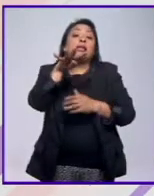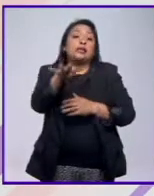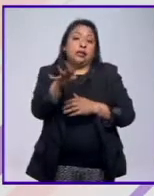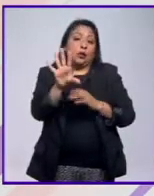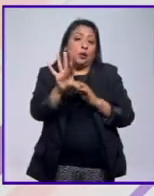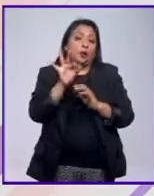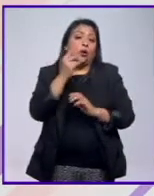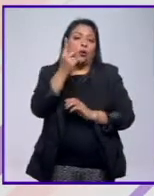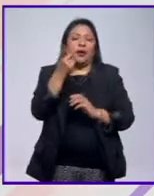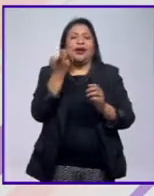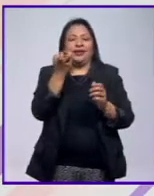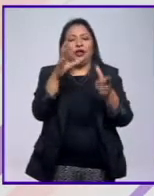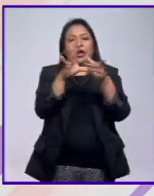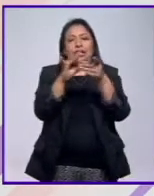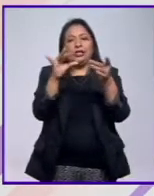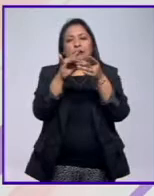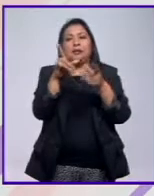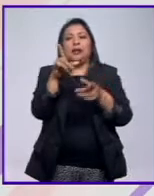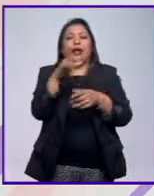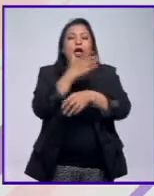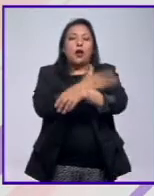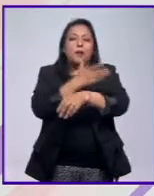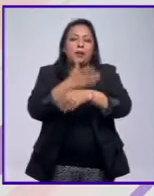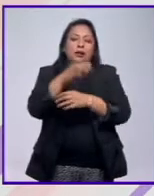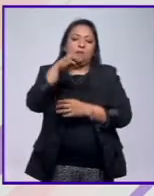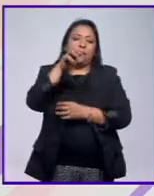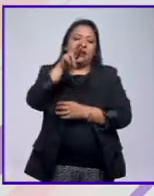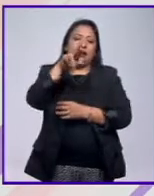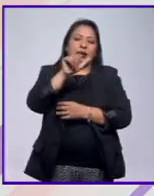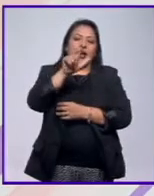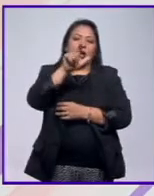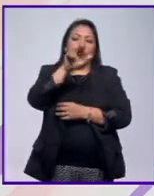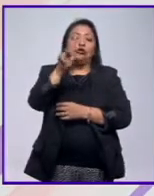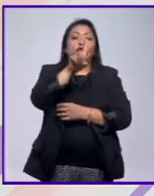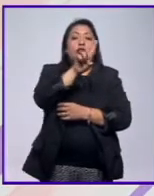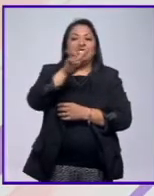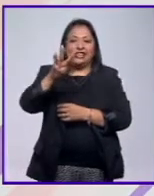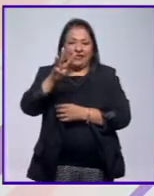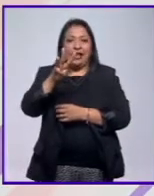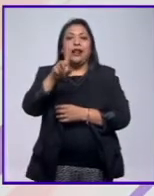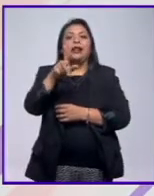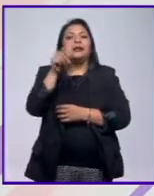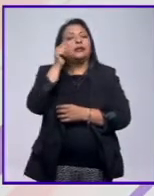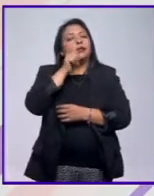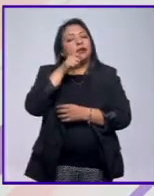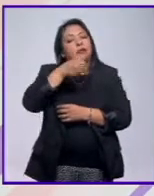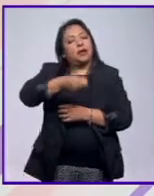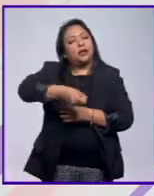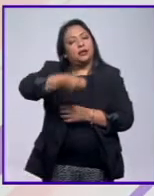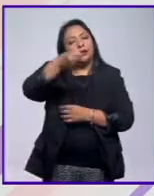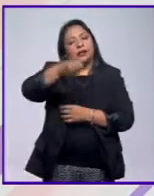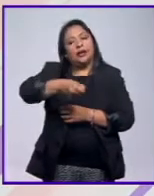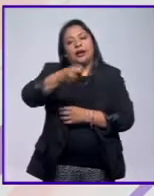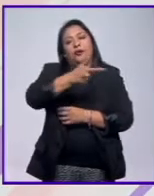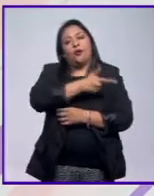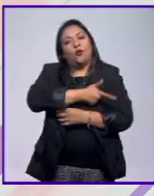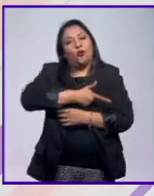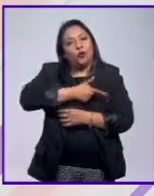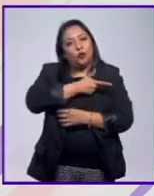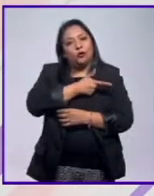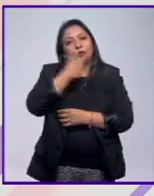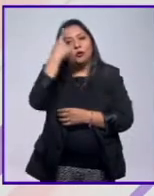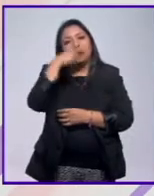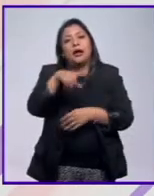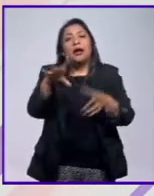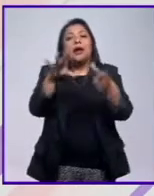2019. Y de eso nos platica nuestra querida compañera María Luz Moraleda de la Dolce Vele, a quien como siempre saludo con muchísimo gusto